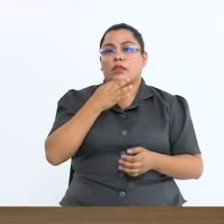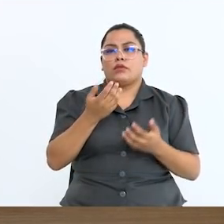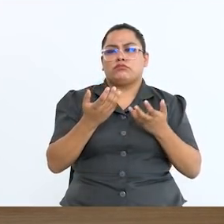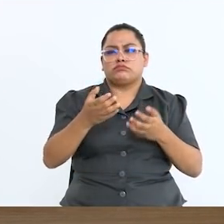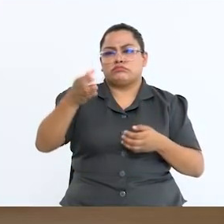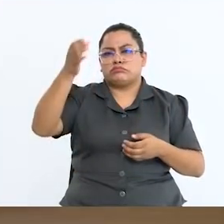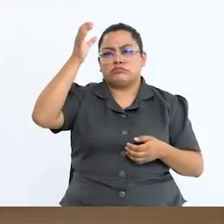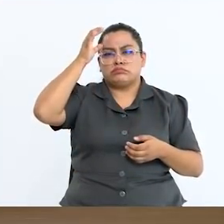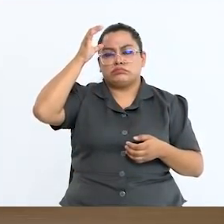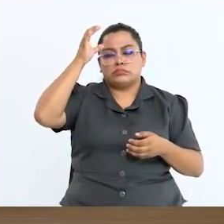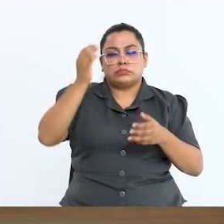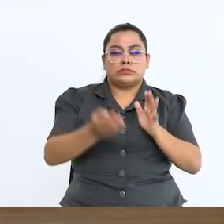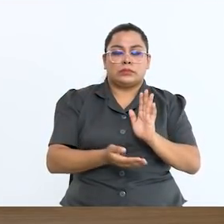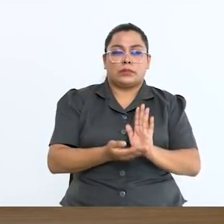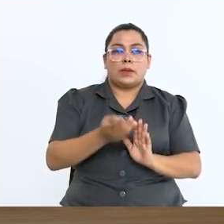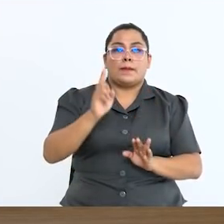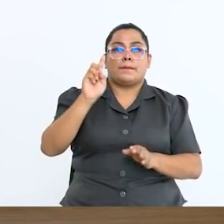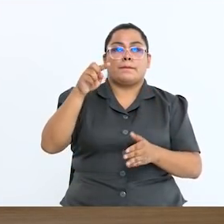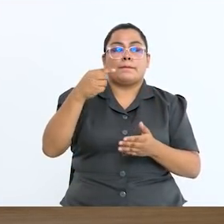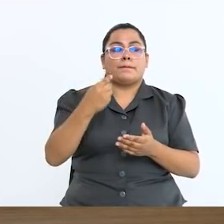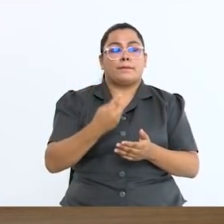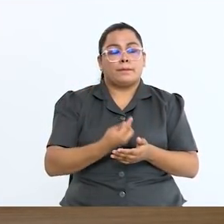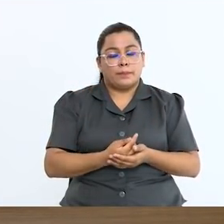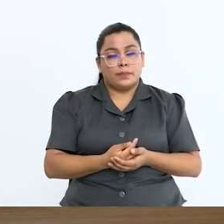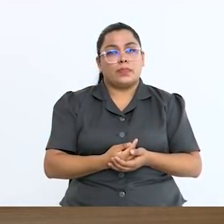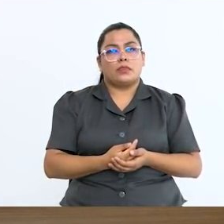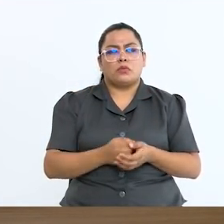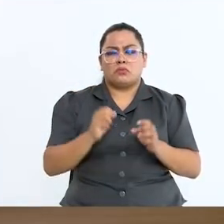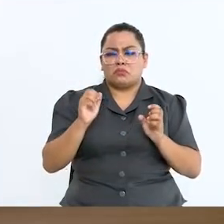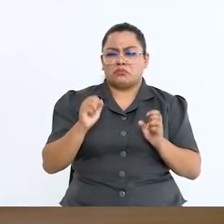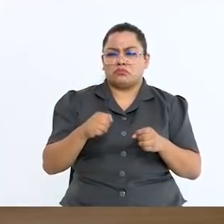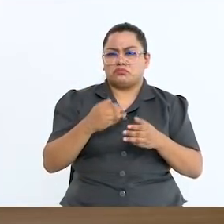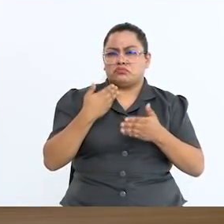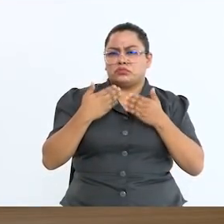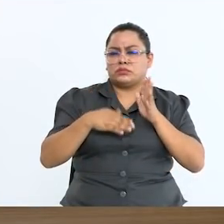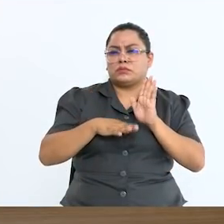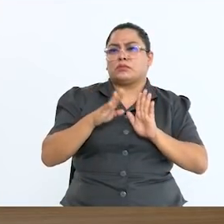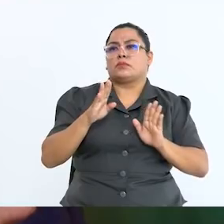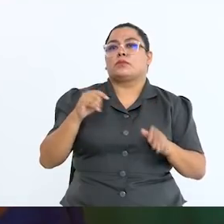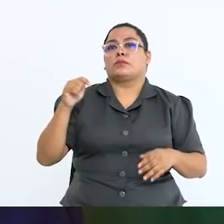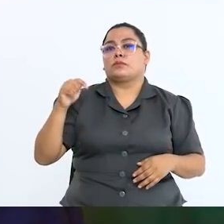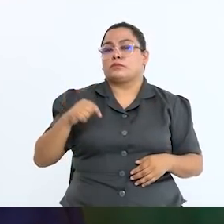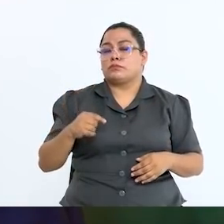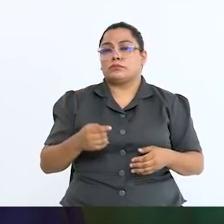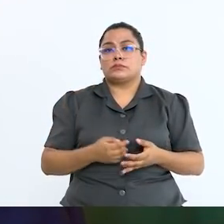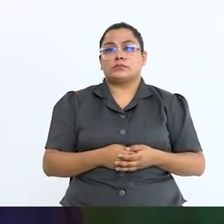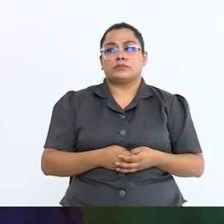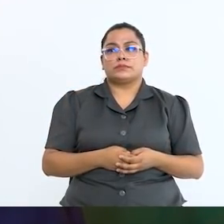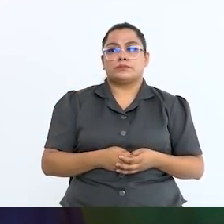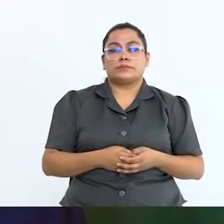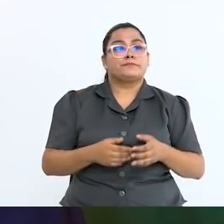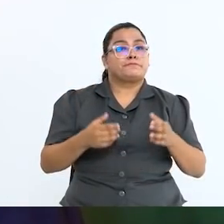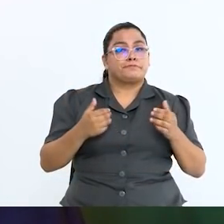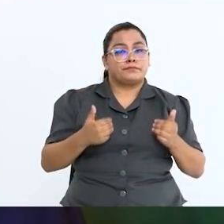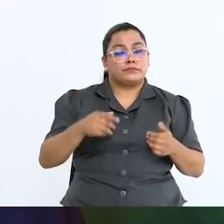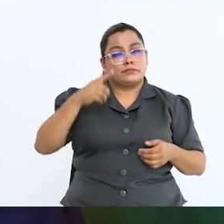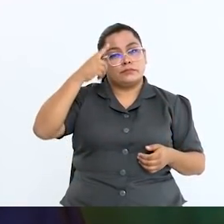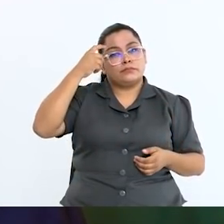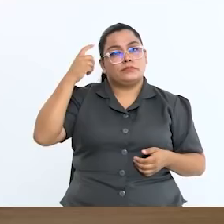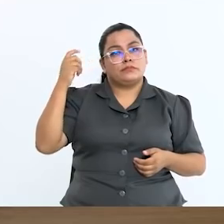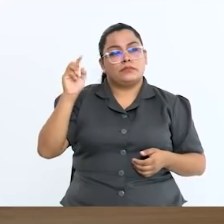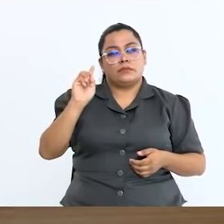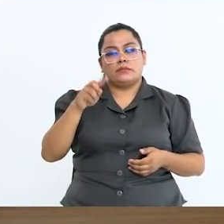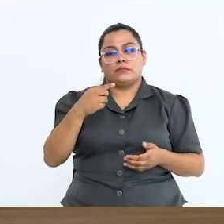Definitivamente son muchos los conocimientos a desarrollar en primer grado, Alondra. ¿Podrías ampliarnos un poco más sobre esto? Muy